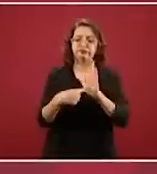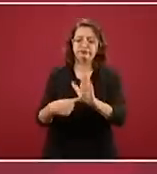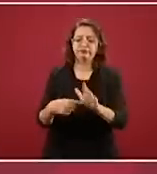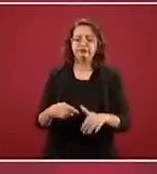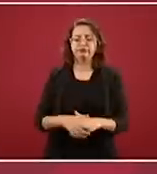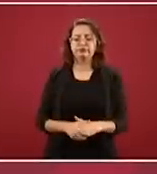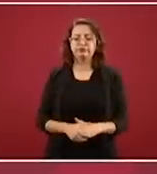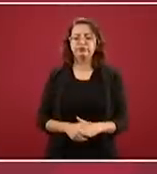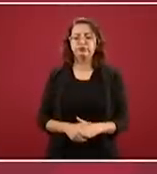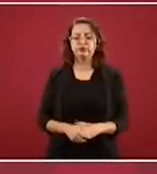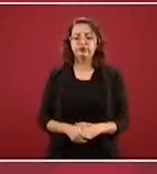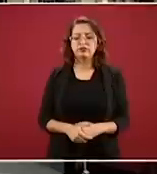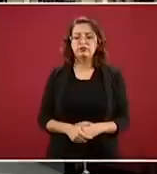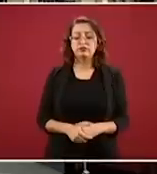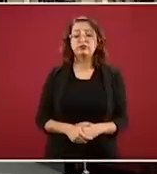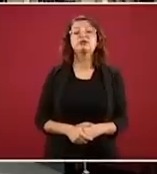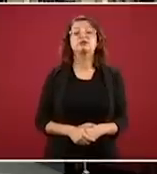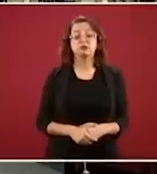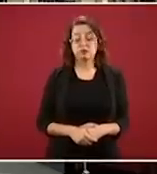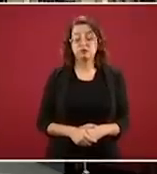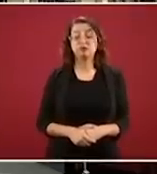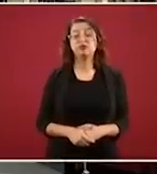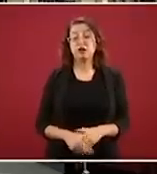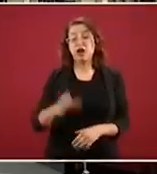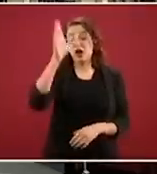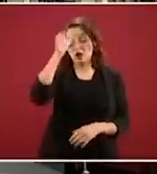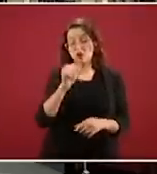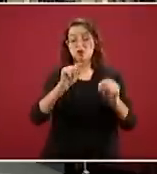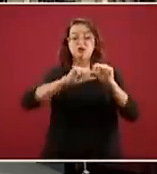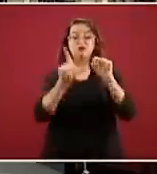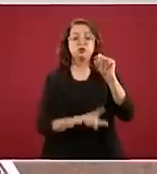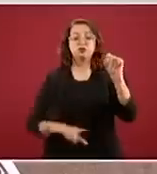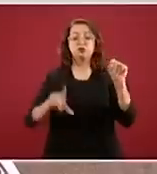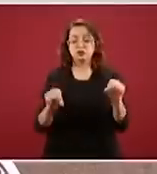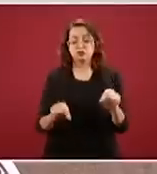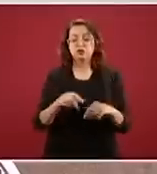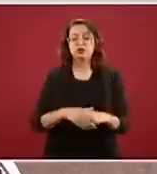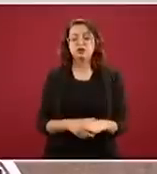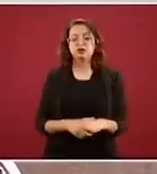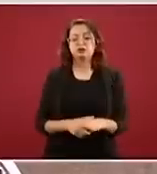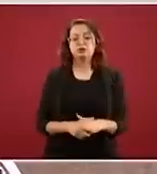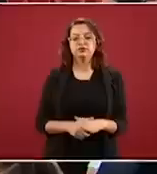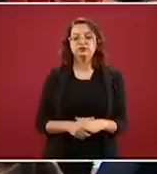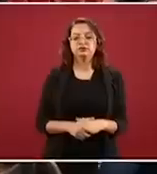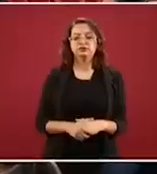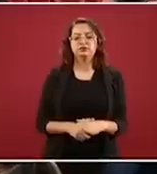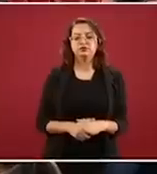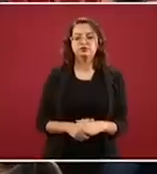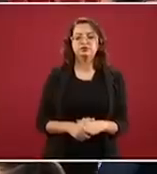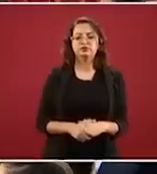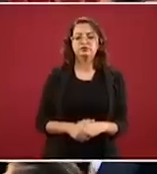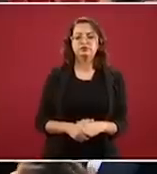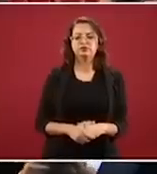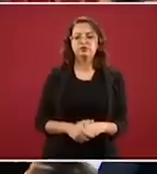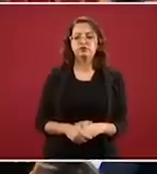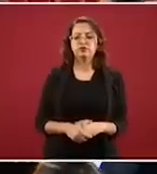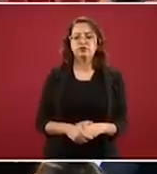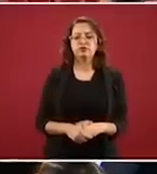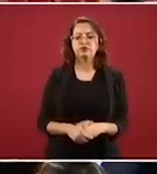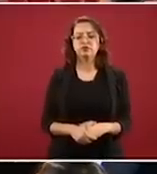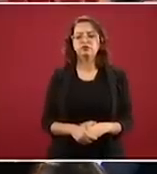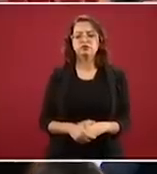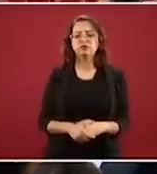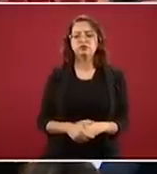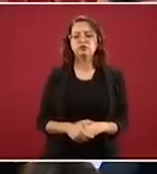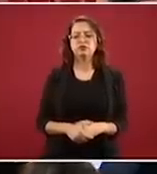tratar. Sí, es para un acuerdo nacional. Incluso ya se llegó